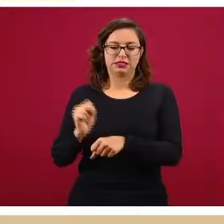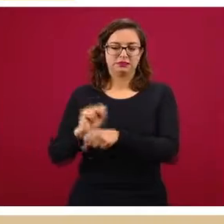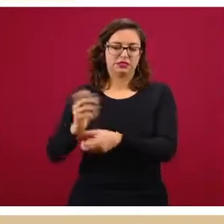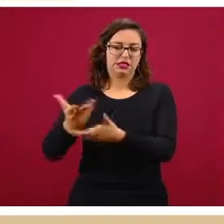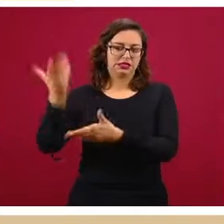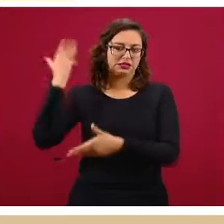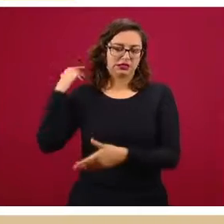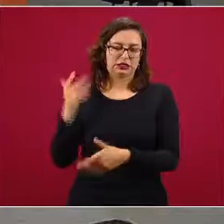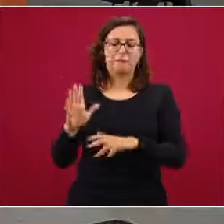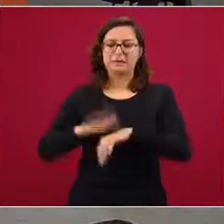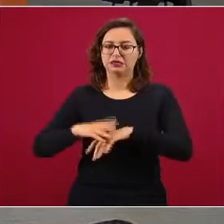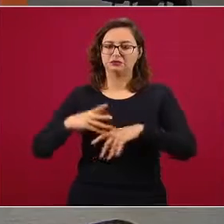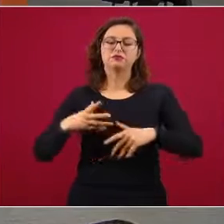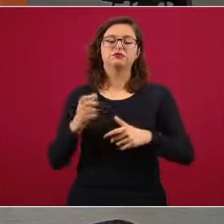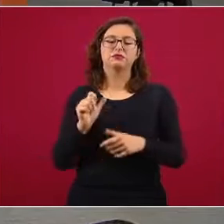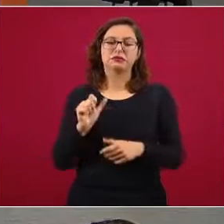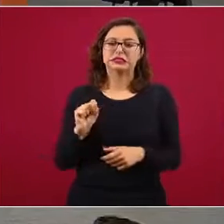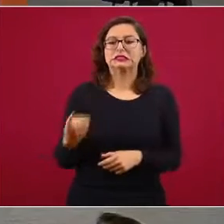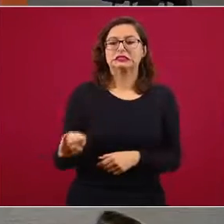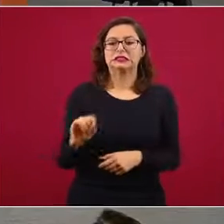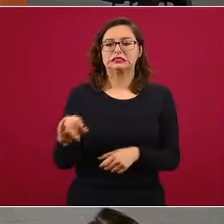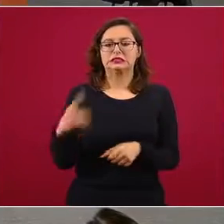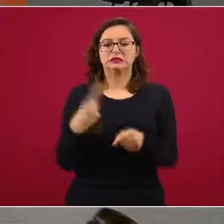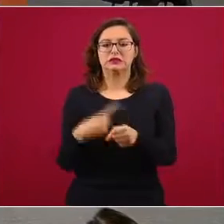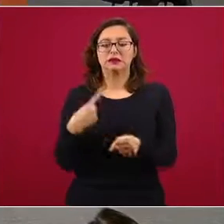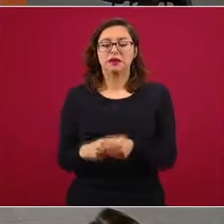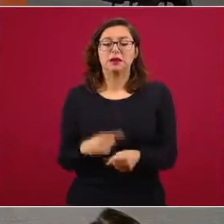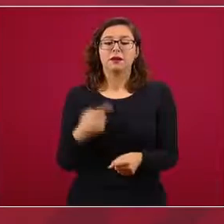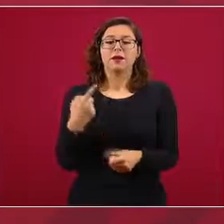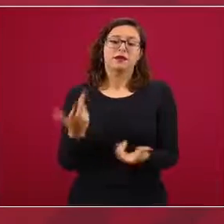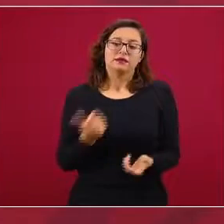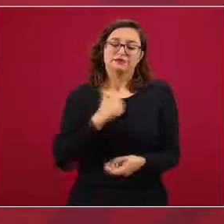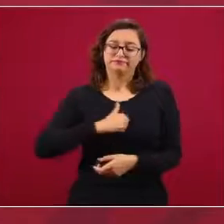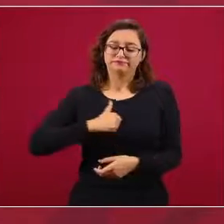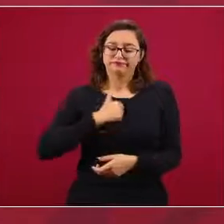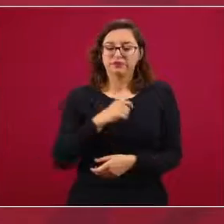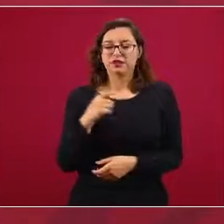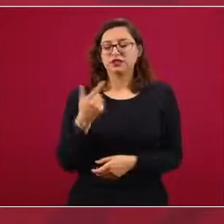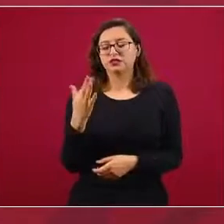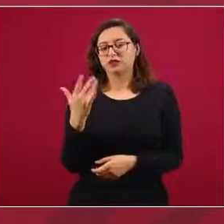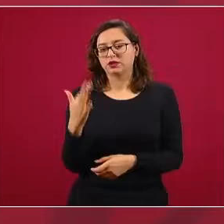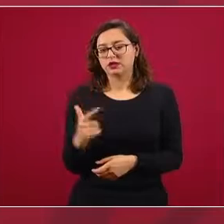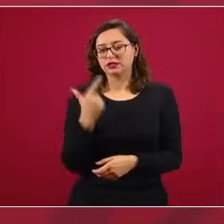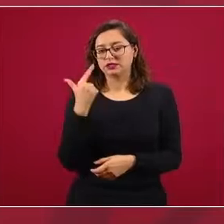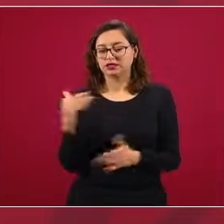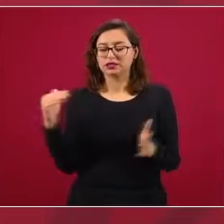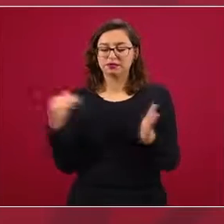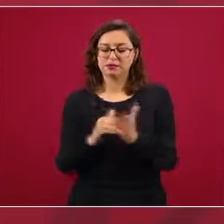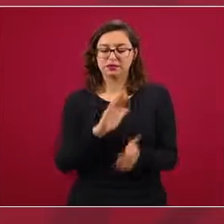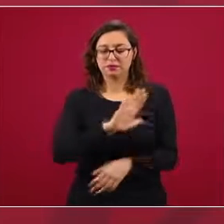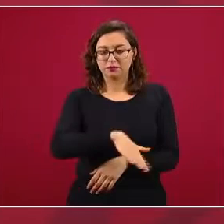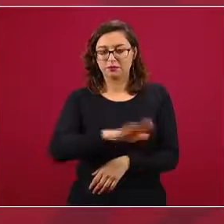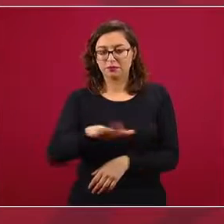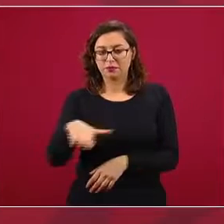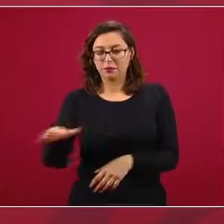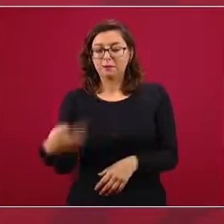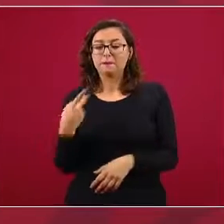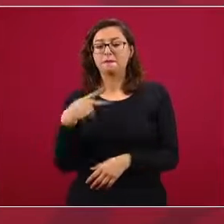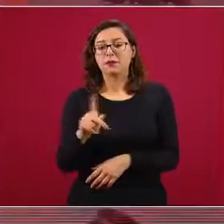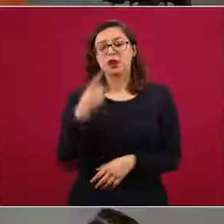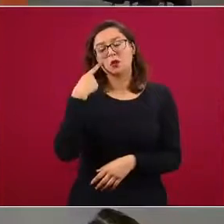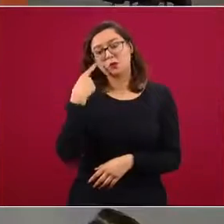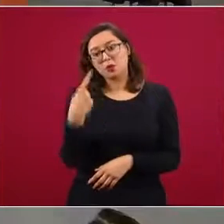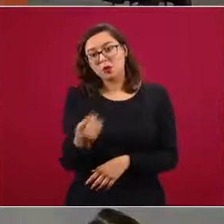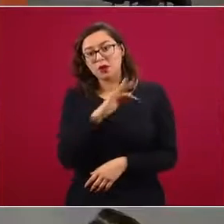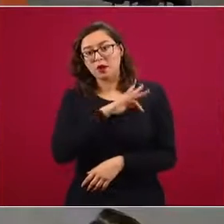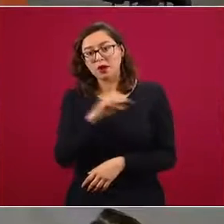casos. Lamentablemente tenemos 57.000 23 defunciones, pero vean ustedes cómo la semana 30, 31